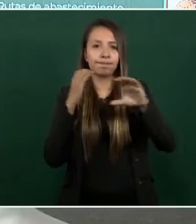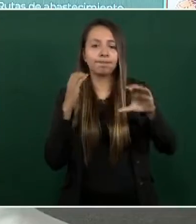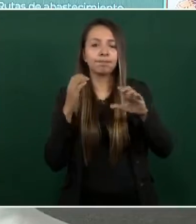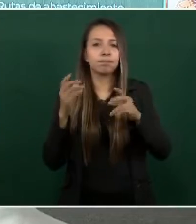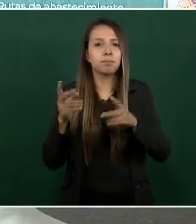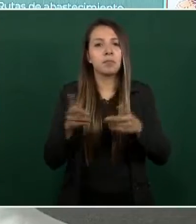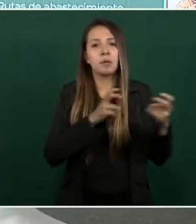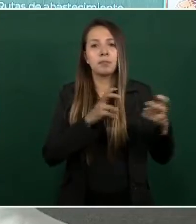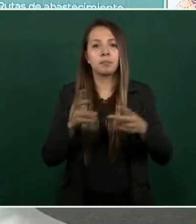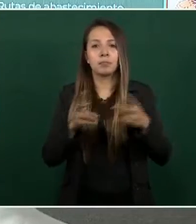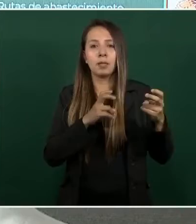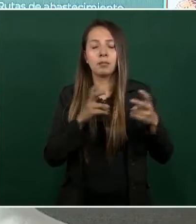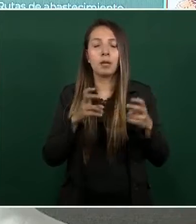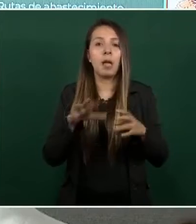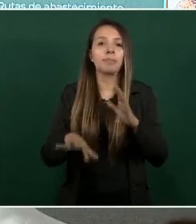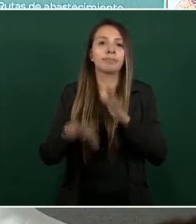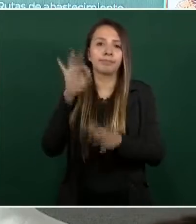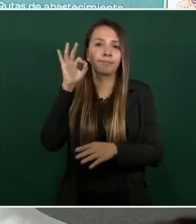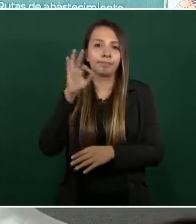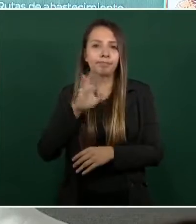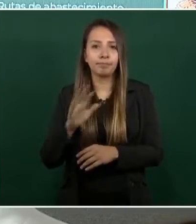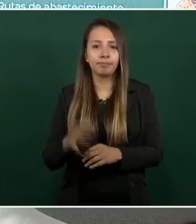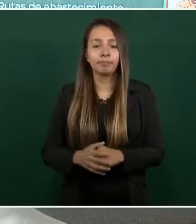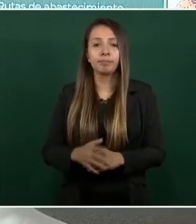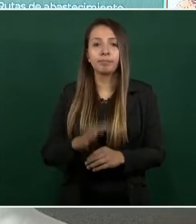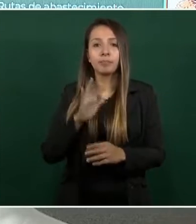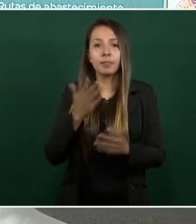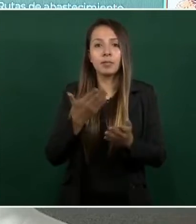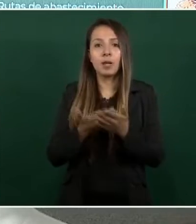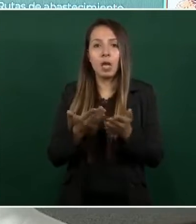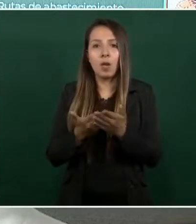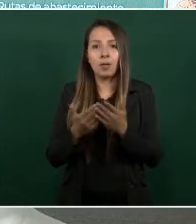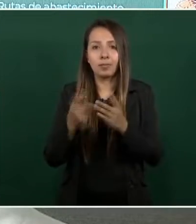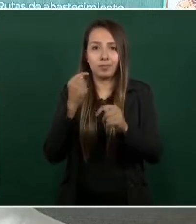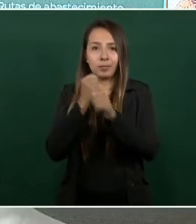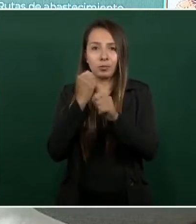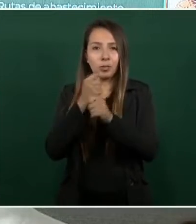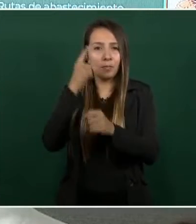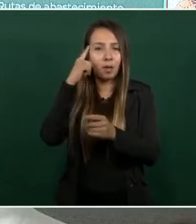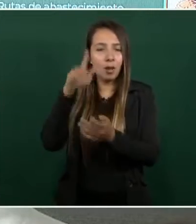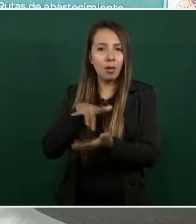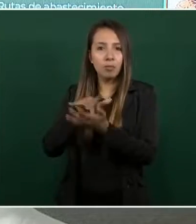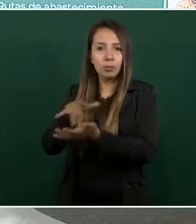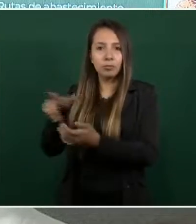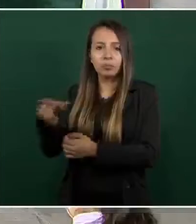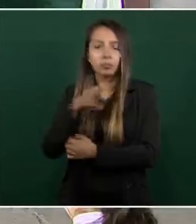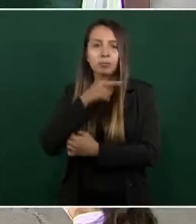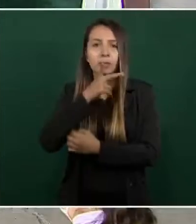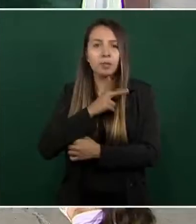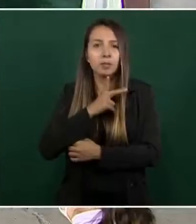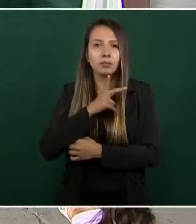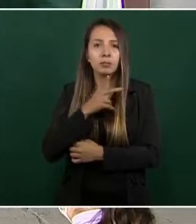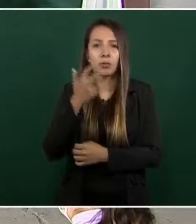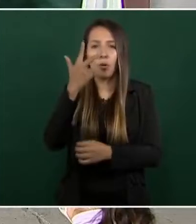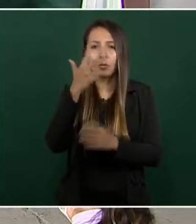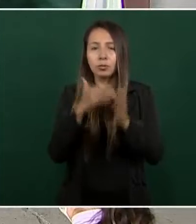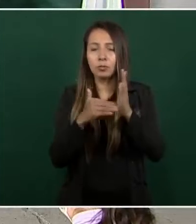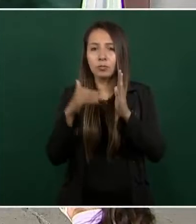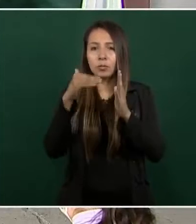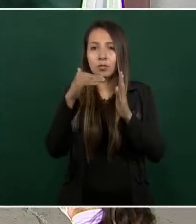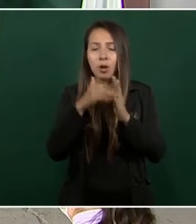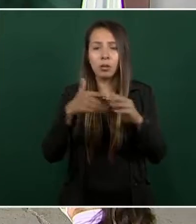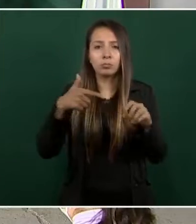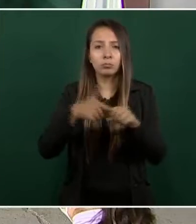resultado importante. También en cuanto al transporte de apoyo a Pemex, se han transportado más de 8 millones de